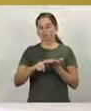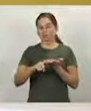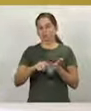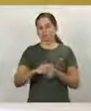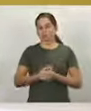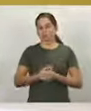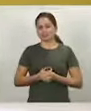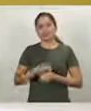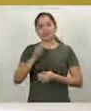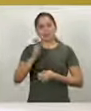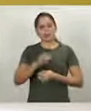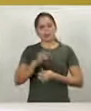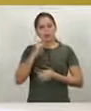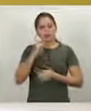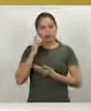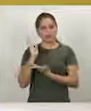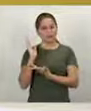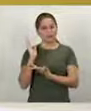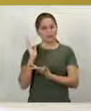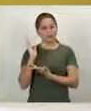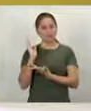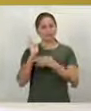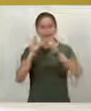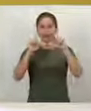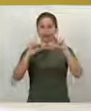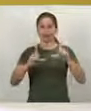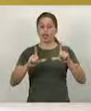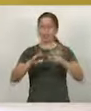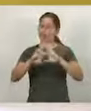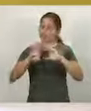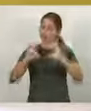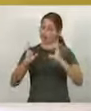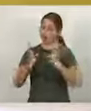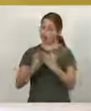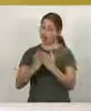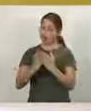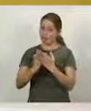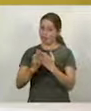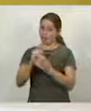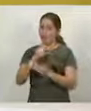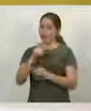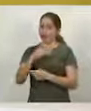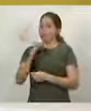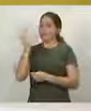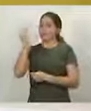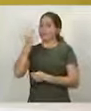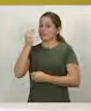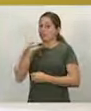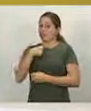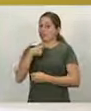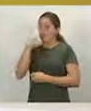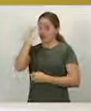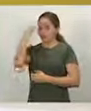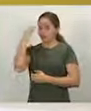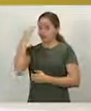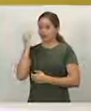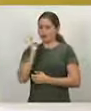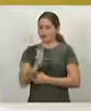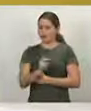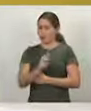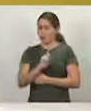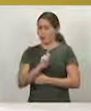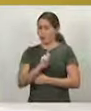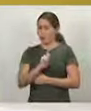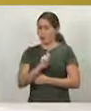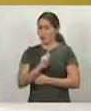Así que observemos las imágenes. Familia, no pensarán que yo me había olvidado hoy de ustedes.